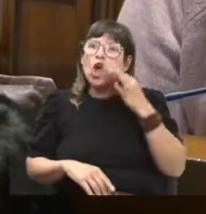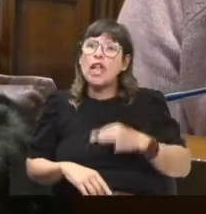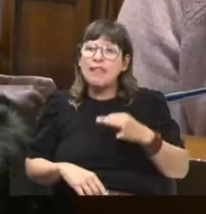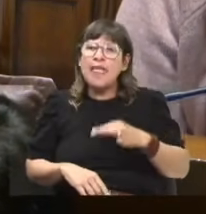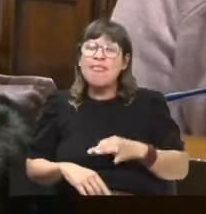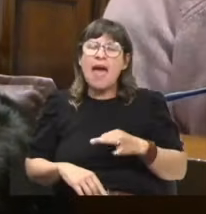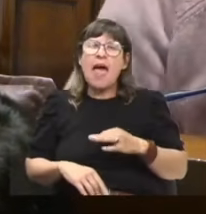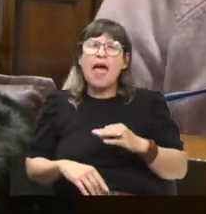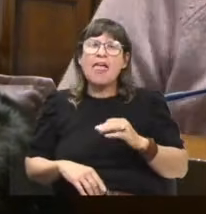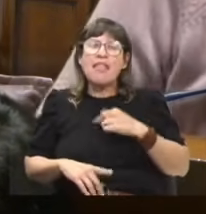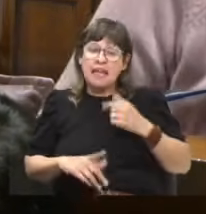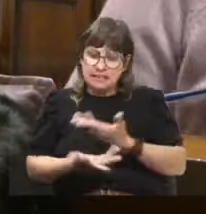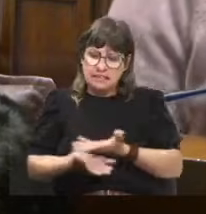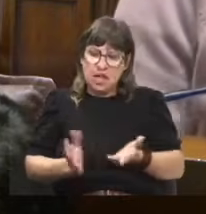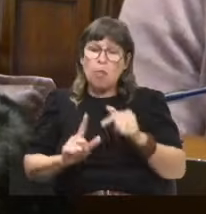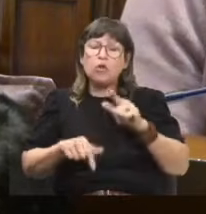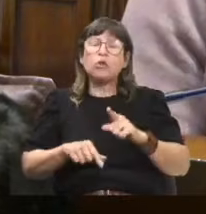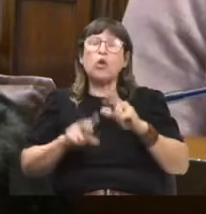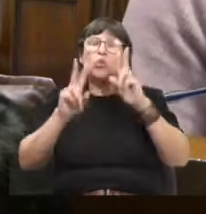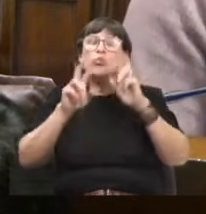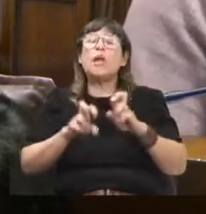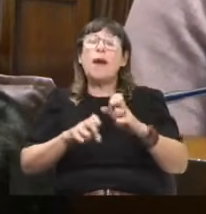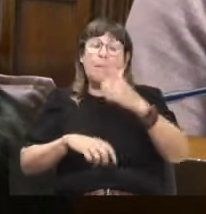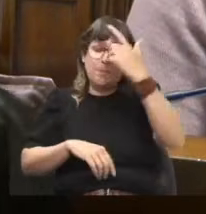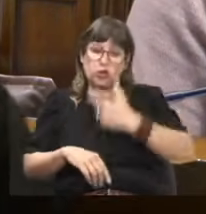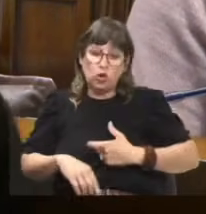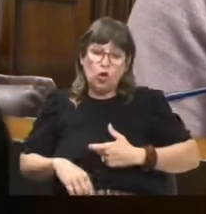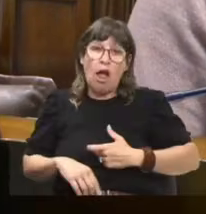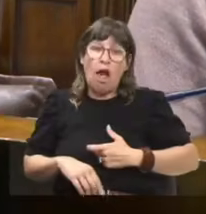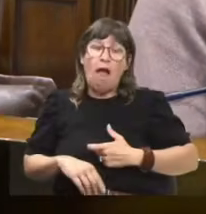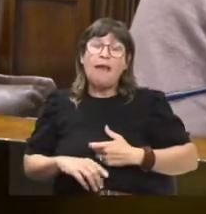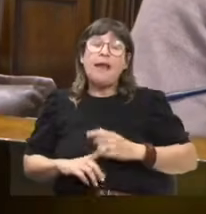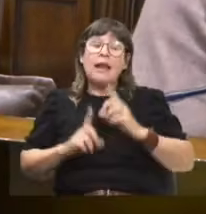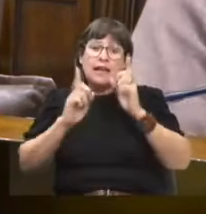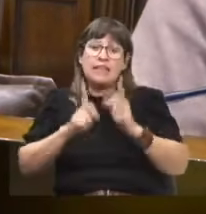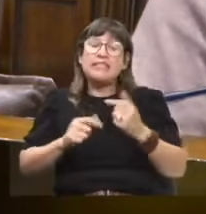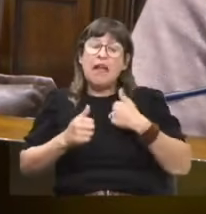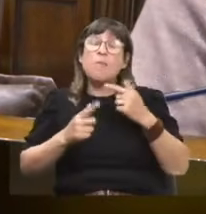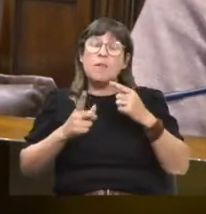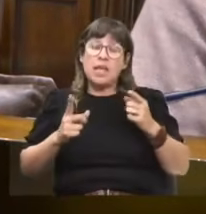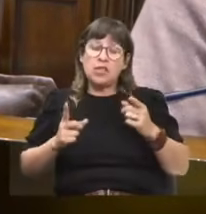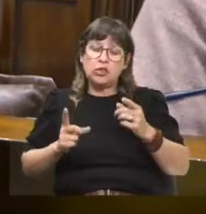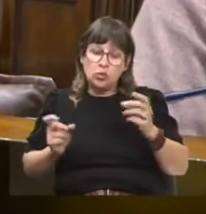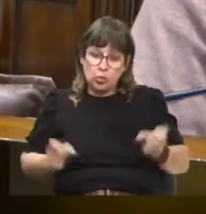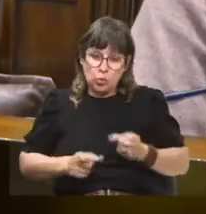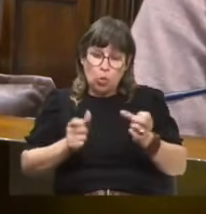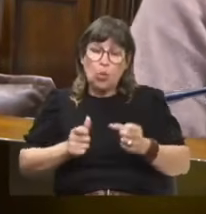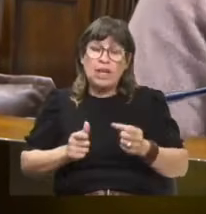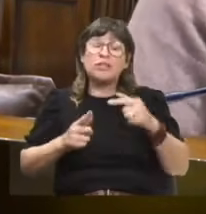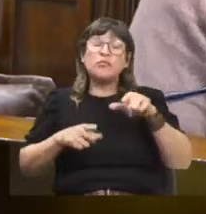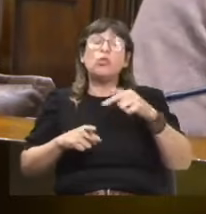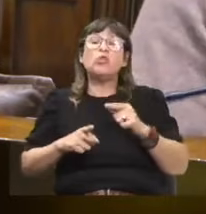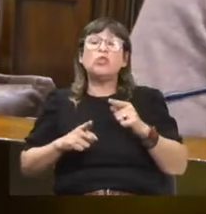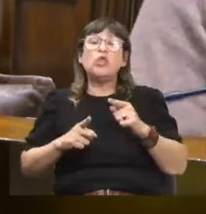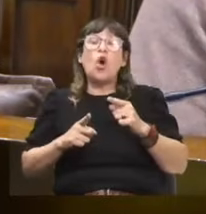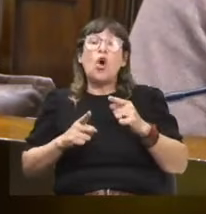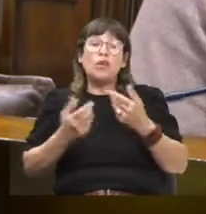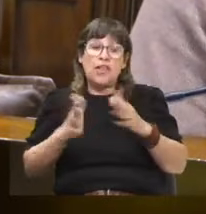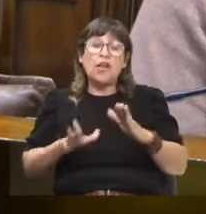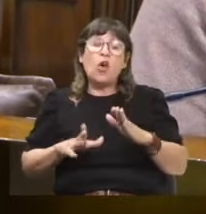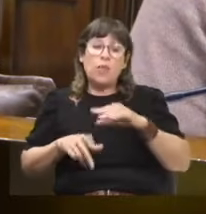se reflejó en su tema personal, sino en su actuación desde el comienzo de la gestión como presidente de